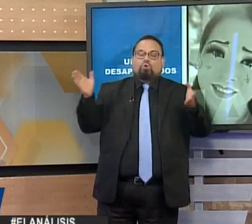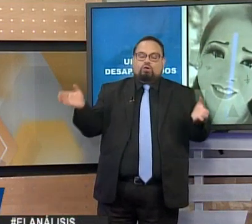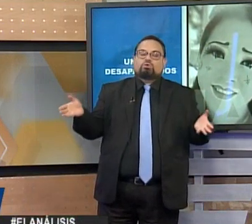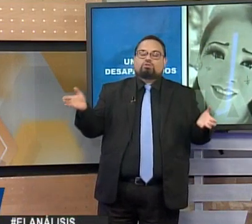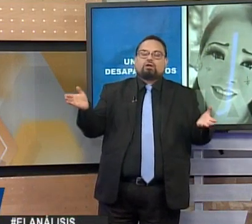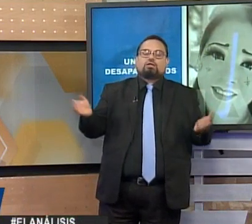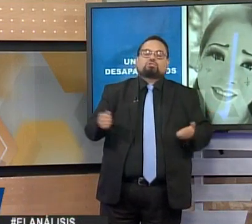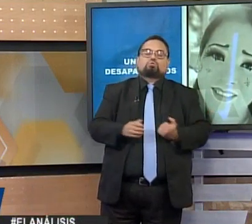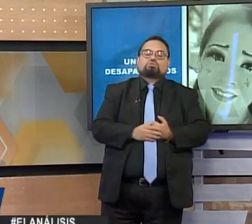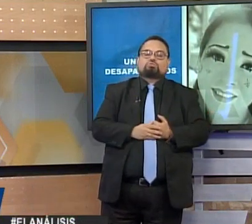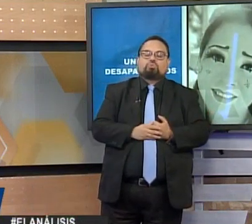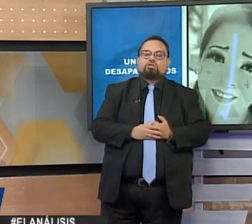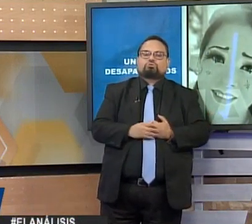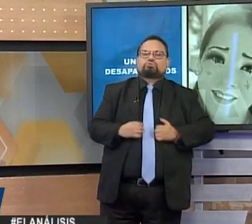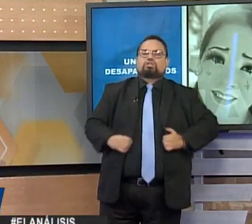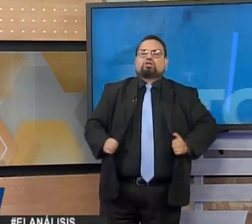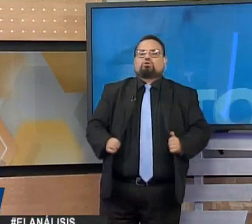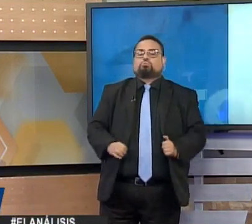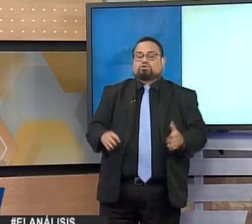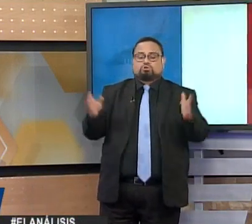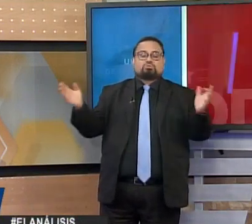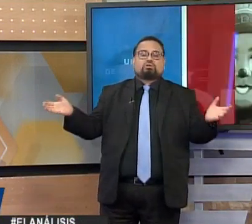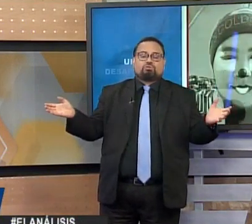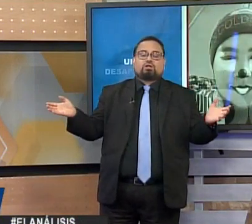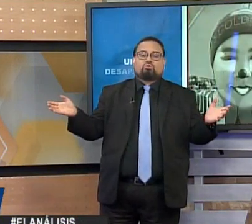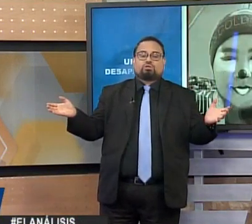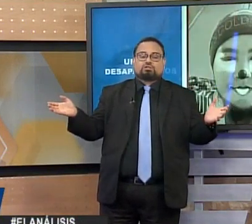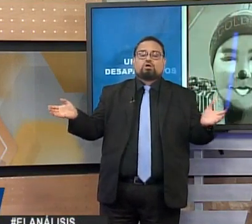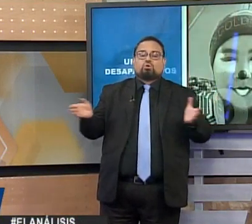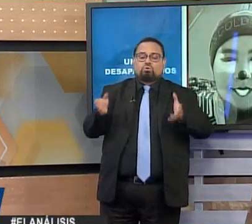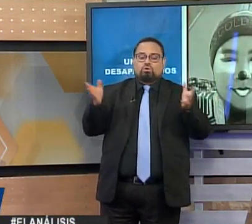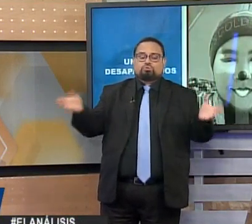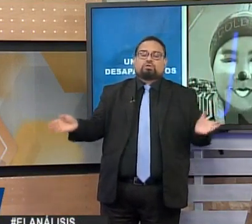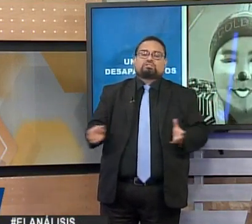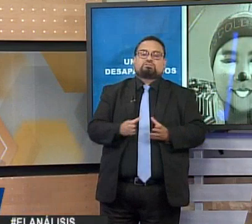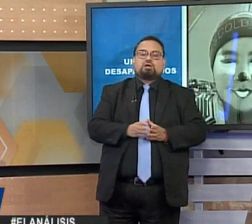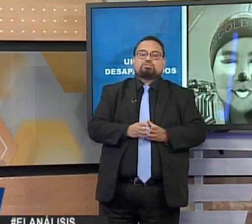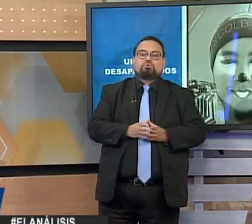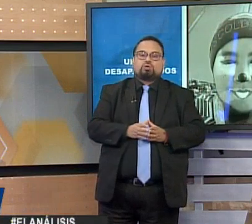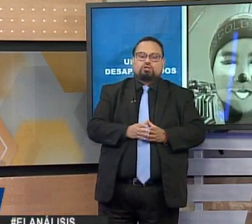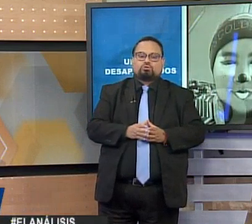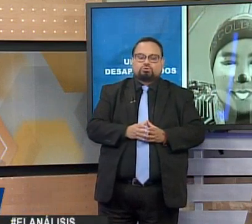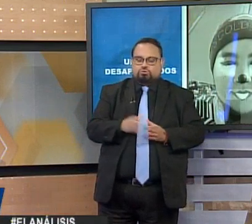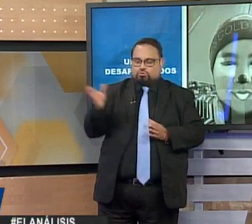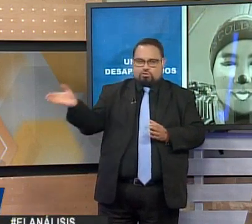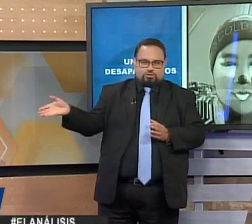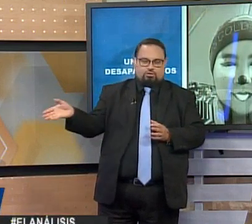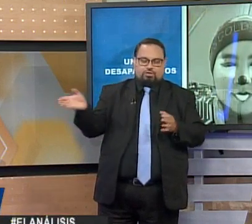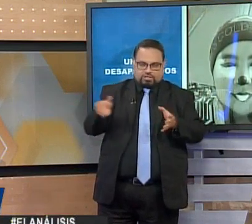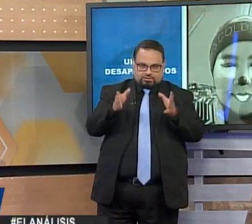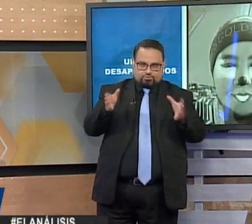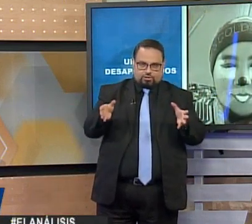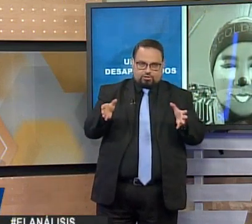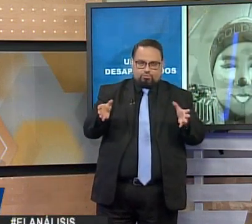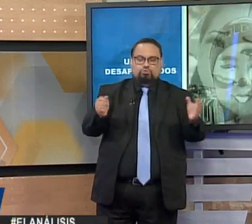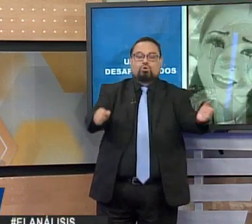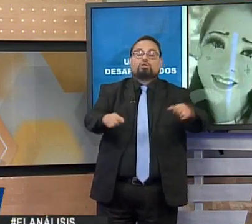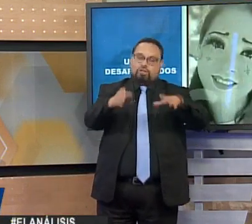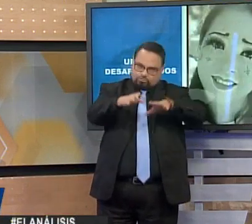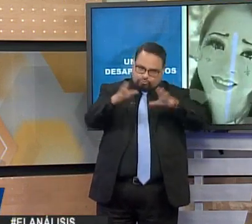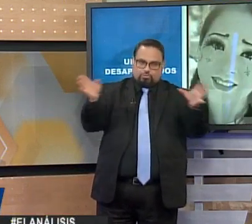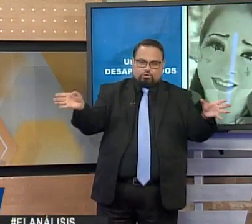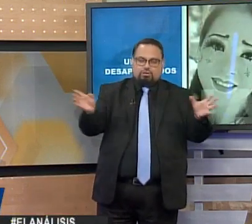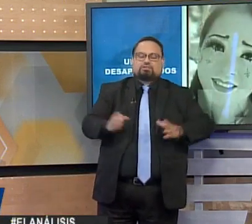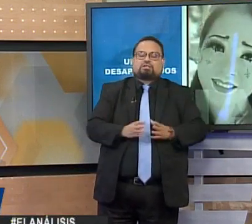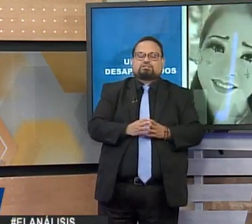Pero en Guatemala las cosas pueden suceder, porque somos al final de cuentas uno de los países más violentos, no solo en Latinoamérica, sino que en el mundo,